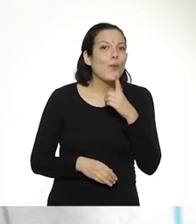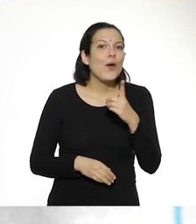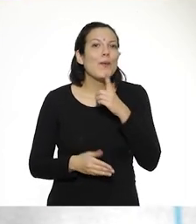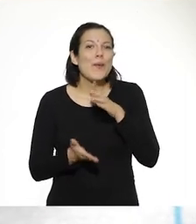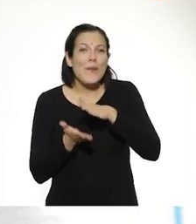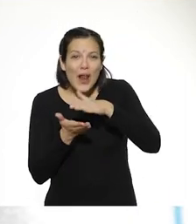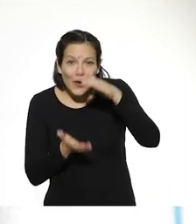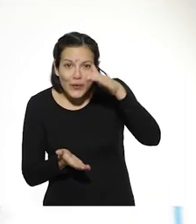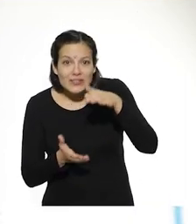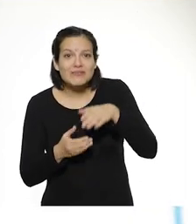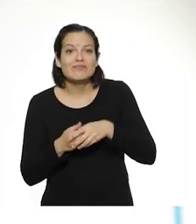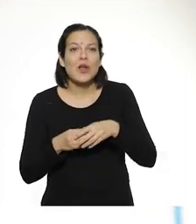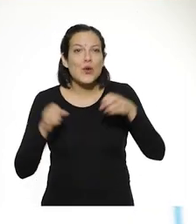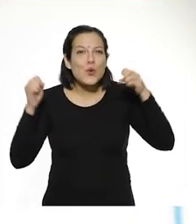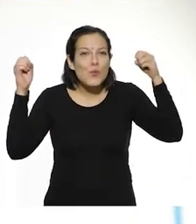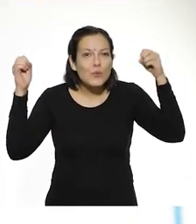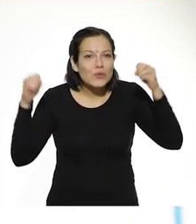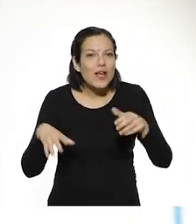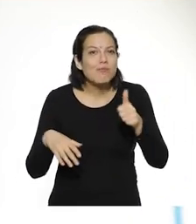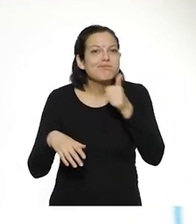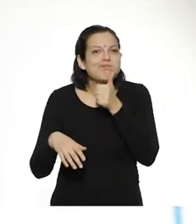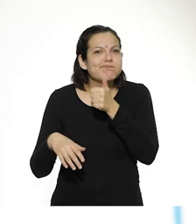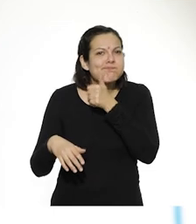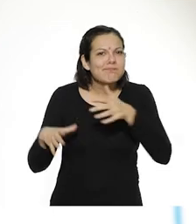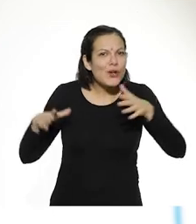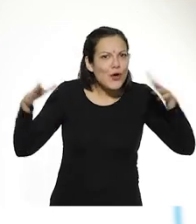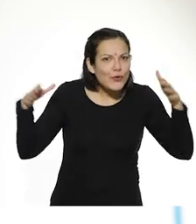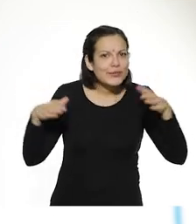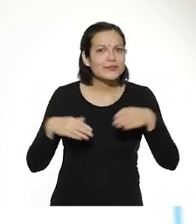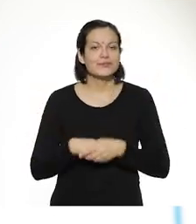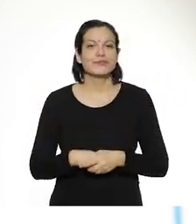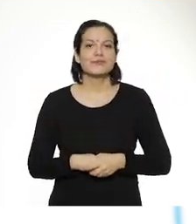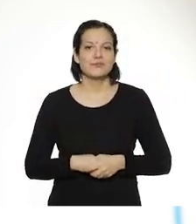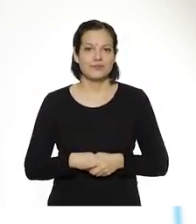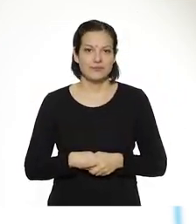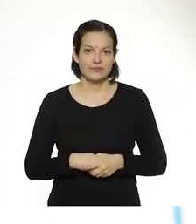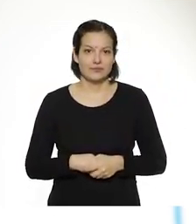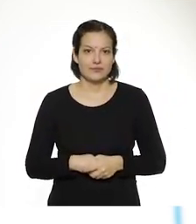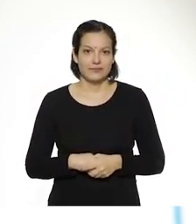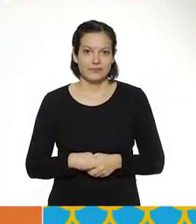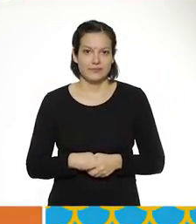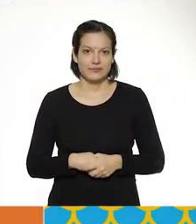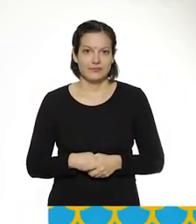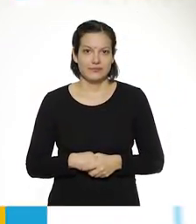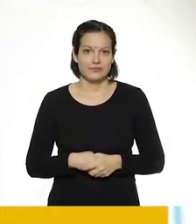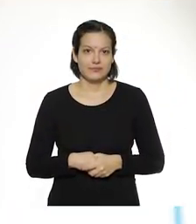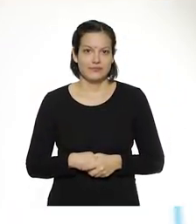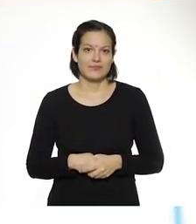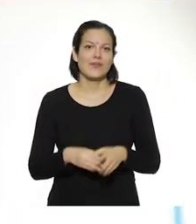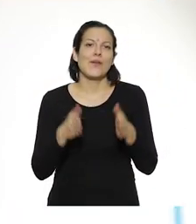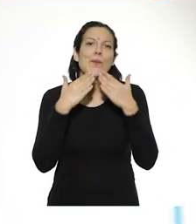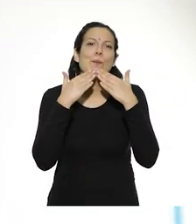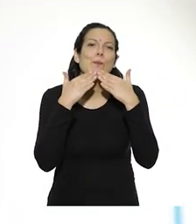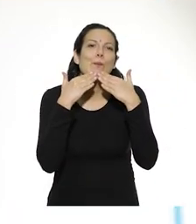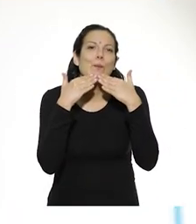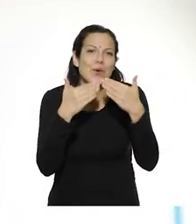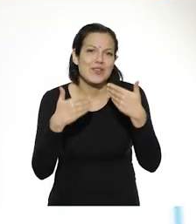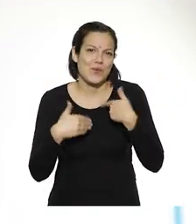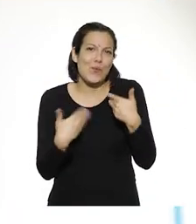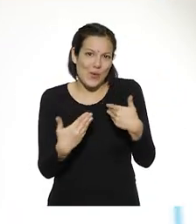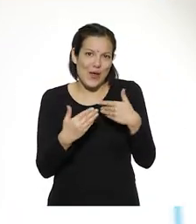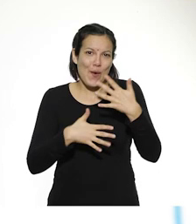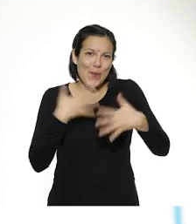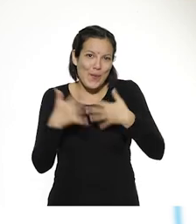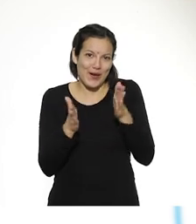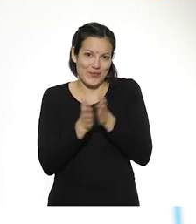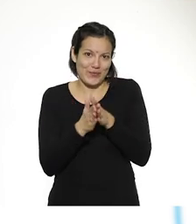Vela, velones para iluminar los salones. Muchas gracias por dejarme